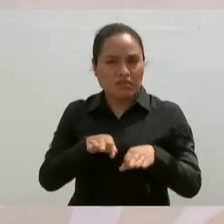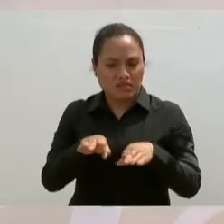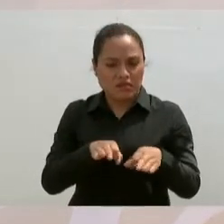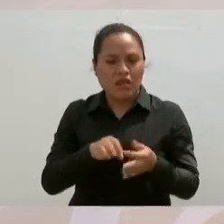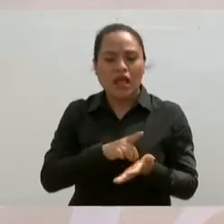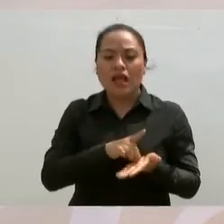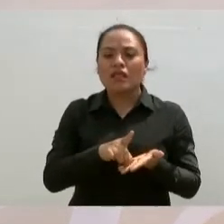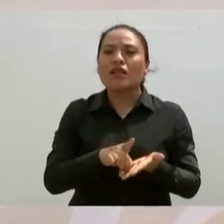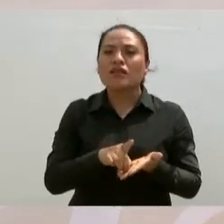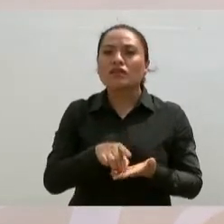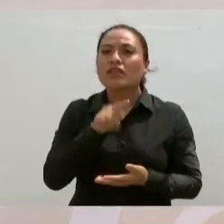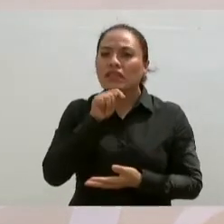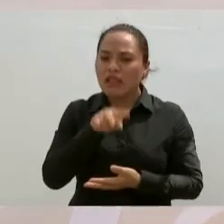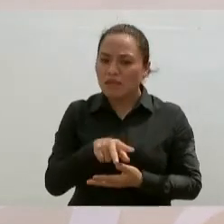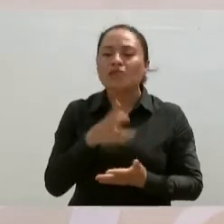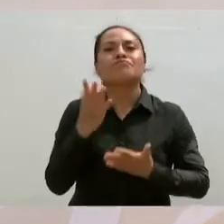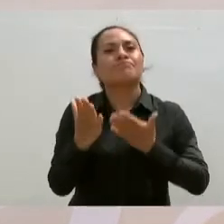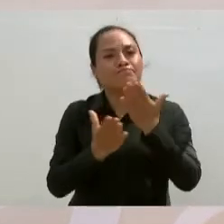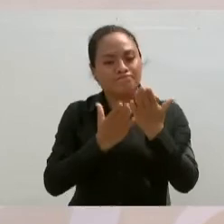al estudio,